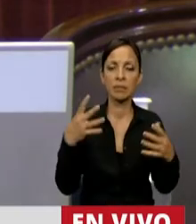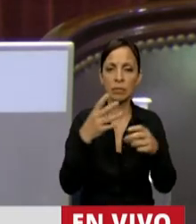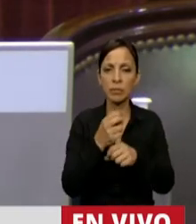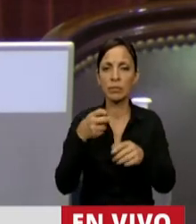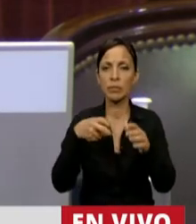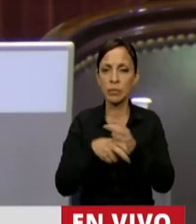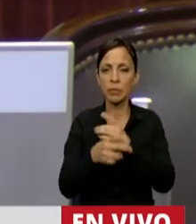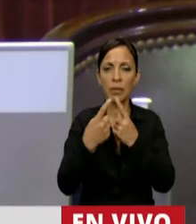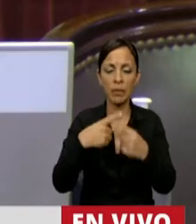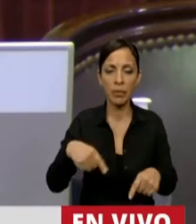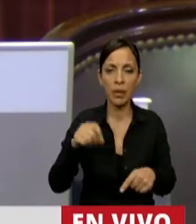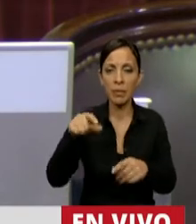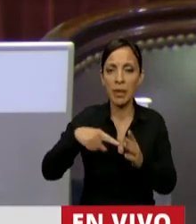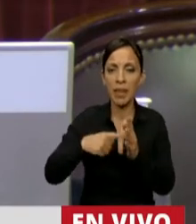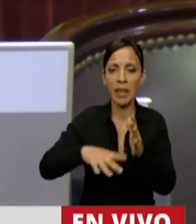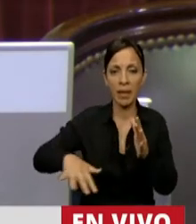Buenos Aires.